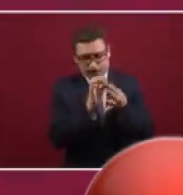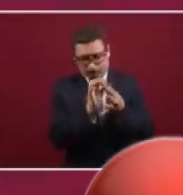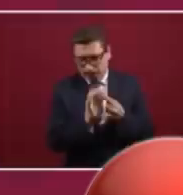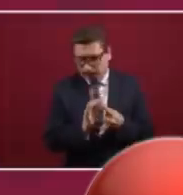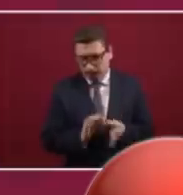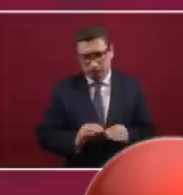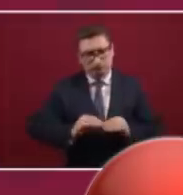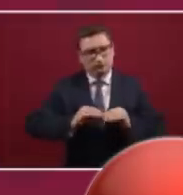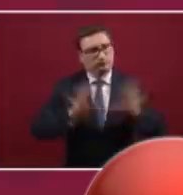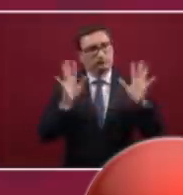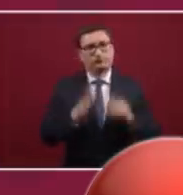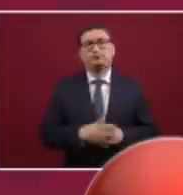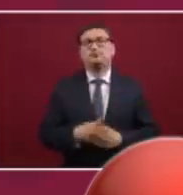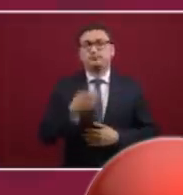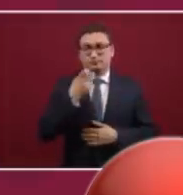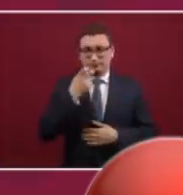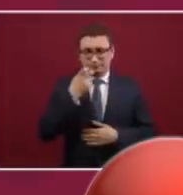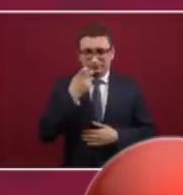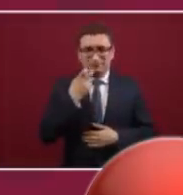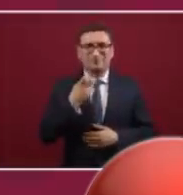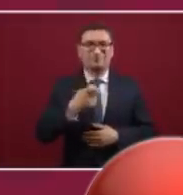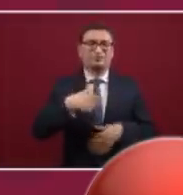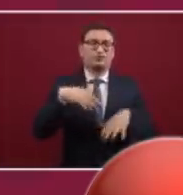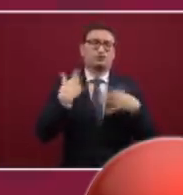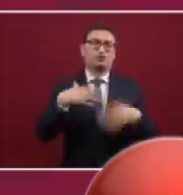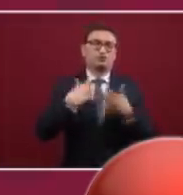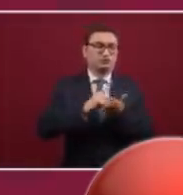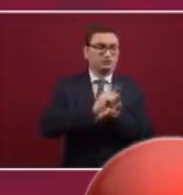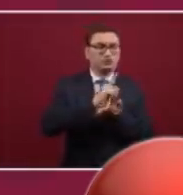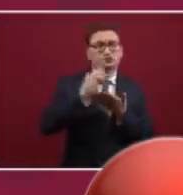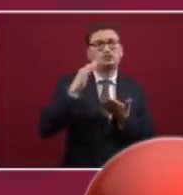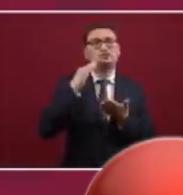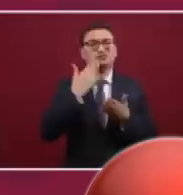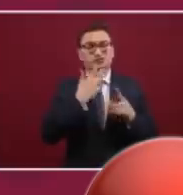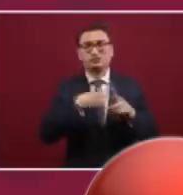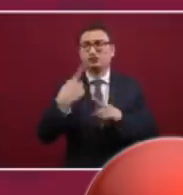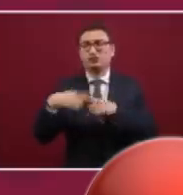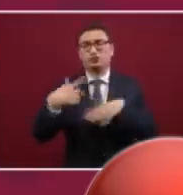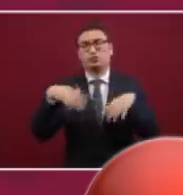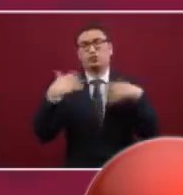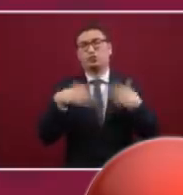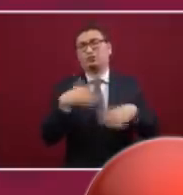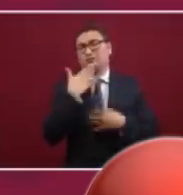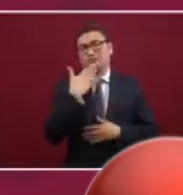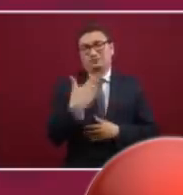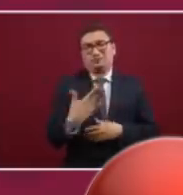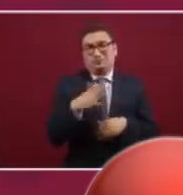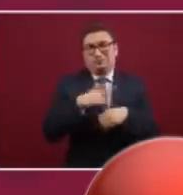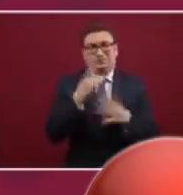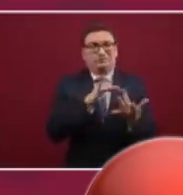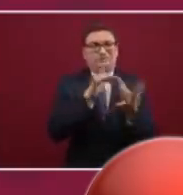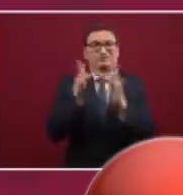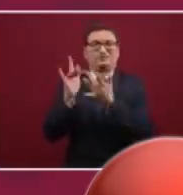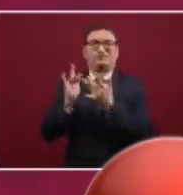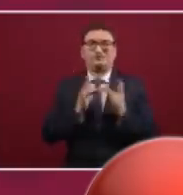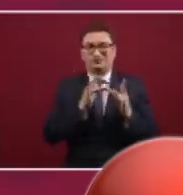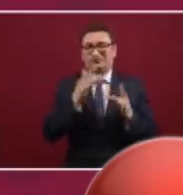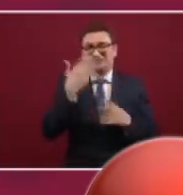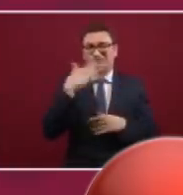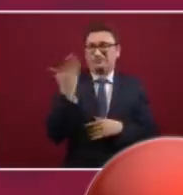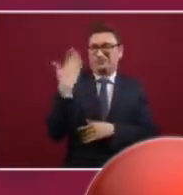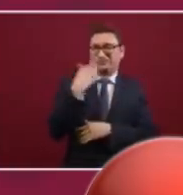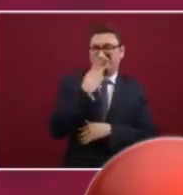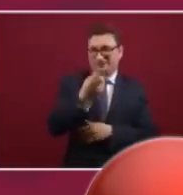Y por eso las benditas redes sociales, porque ya les he dicho y